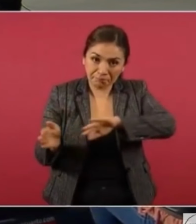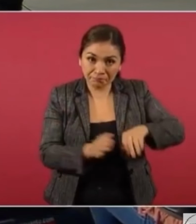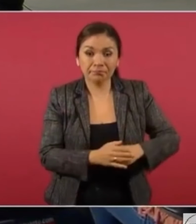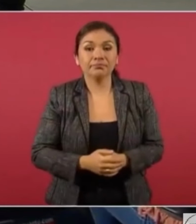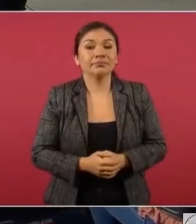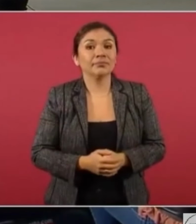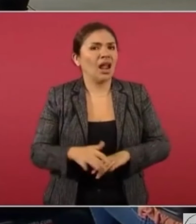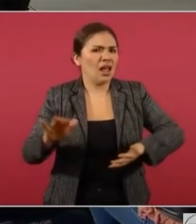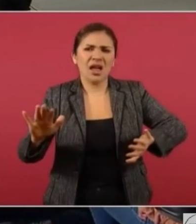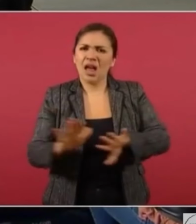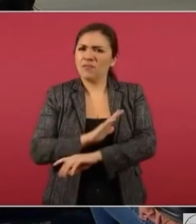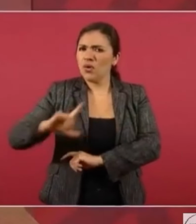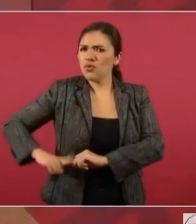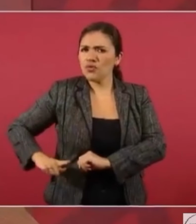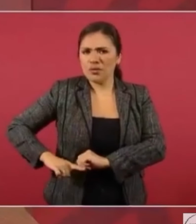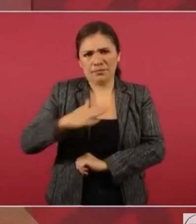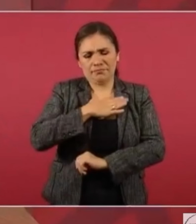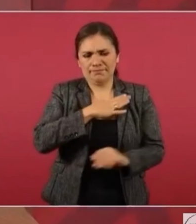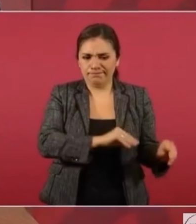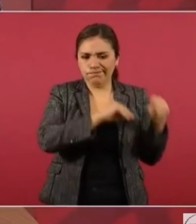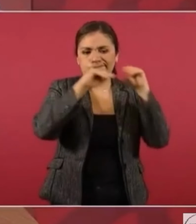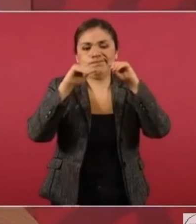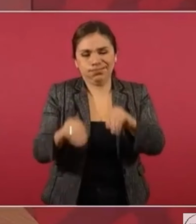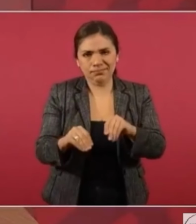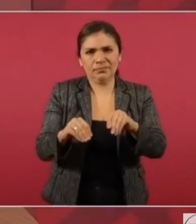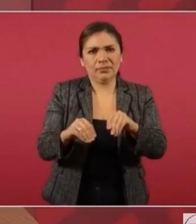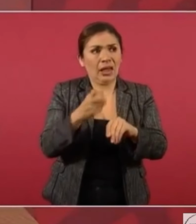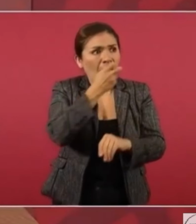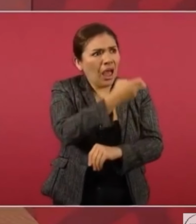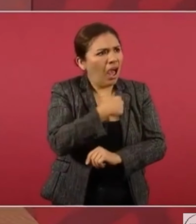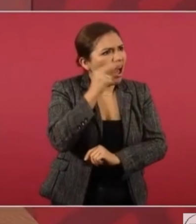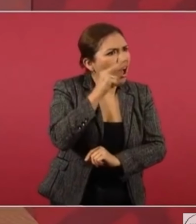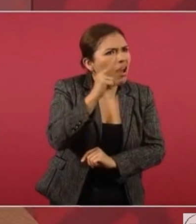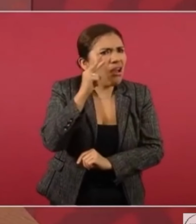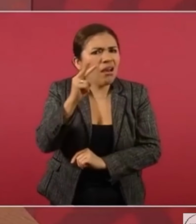se suspendió todo esto.